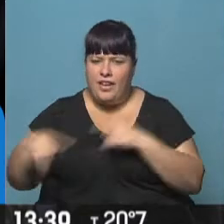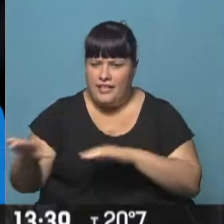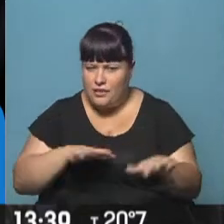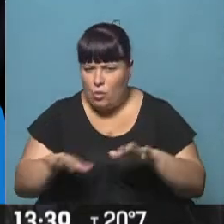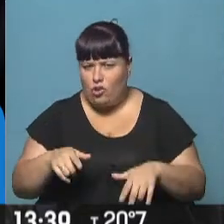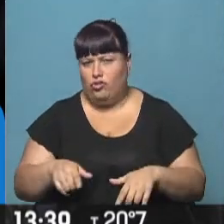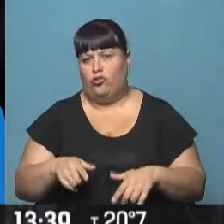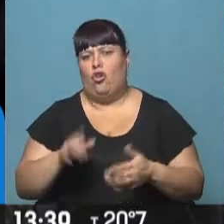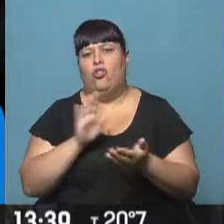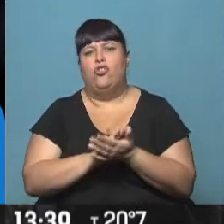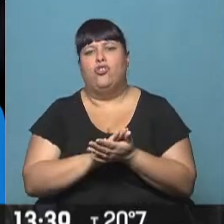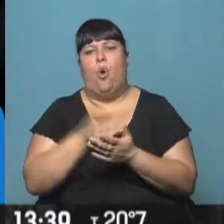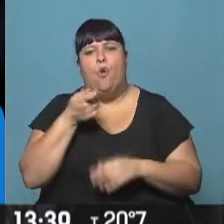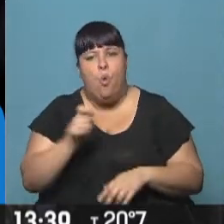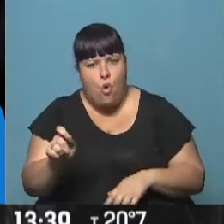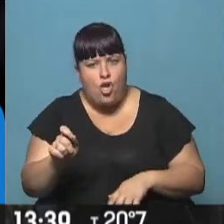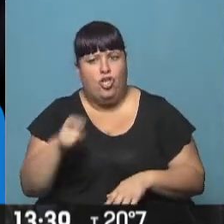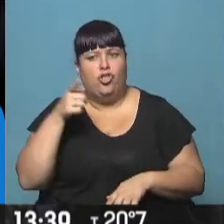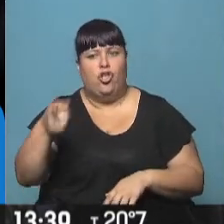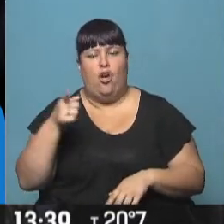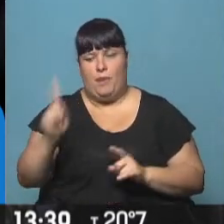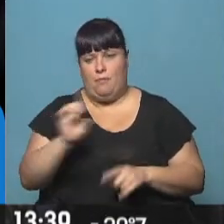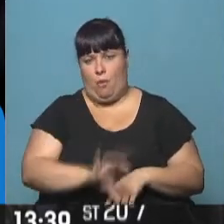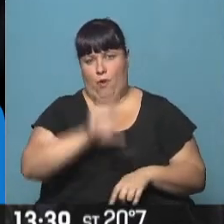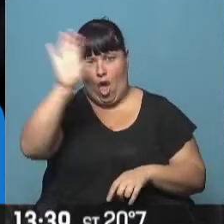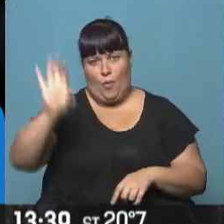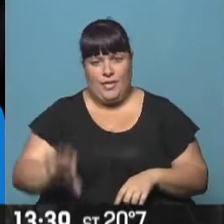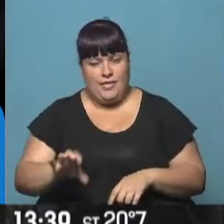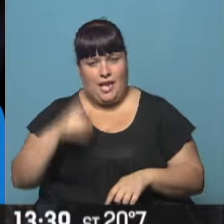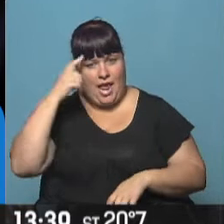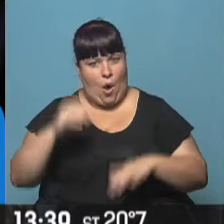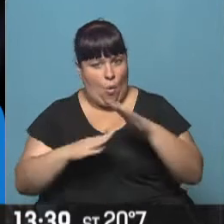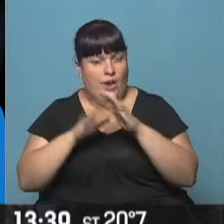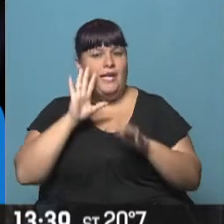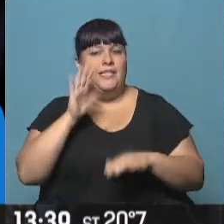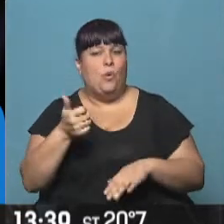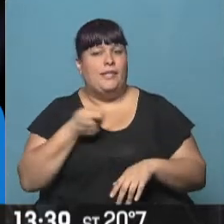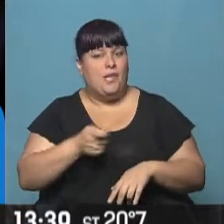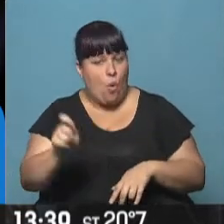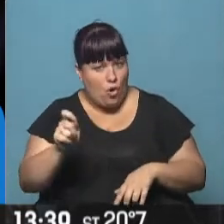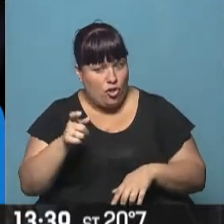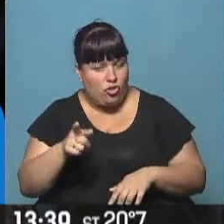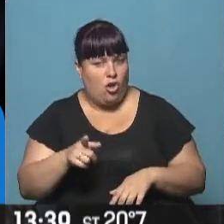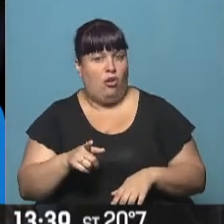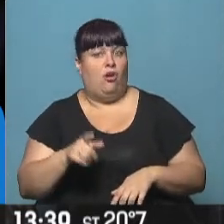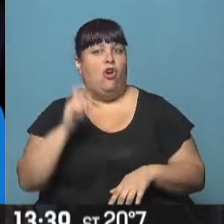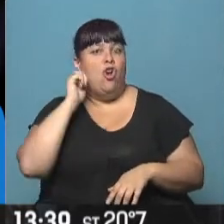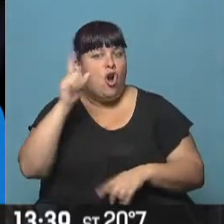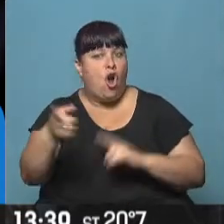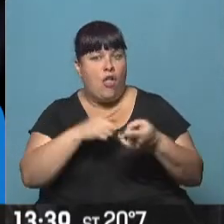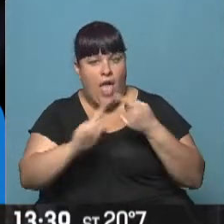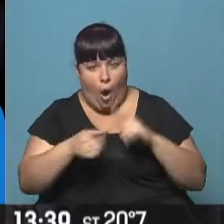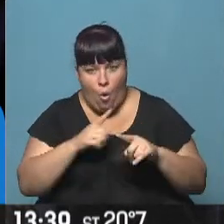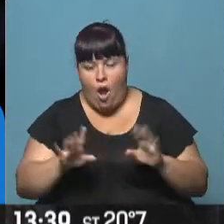situación con relación a los juicios promovidos por las provincias en la Corte, estos 56 juicios. Lograr este